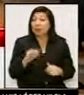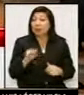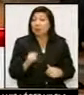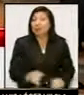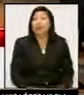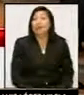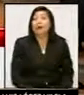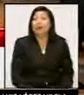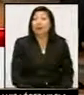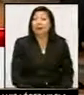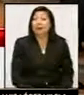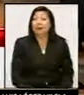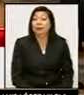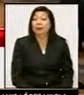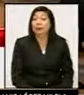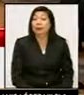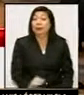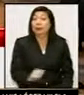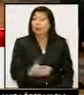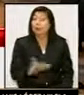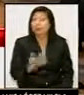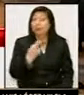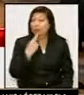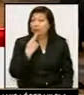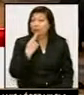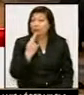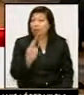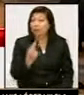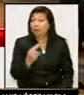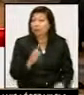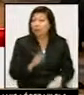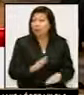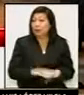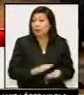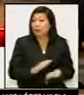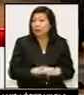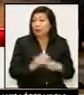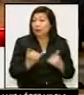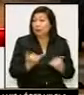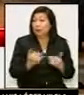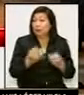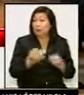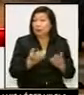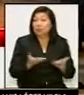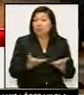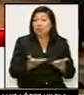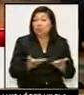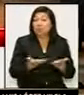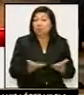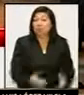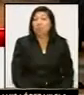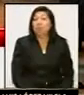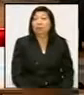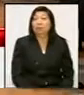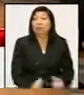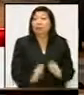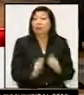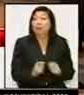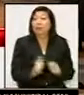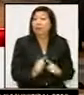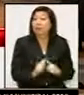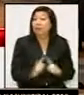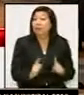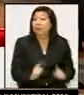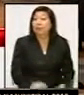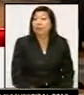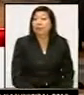del servicio, ¿han hecho ustedes recomendaciones respecto de esta, justamente, calidad de servicio que se ofrece